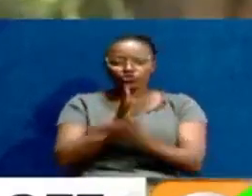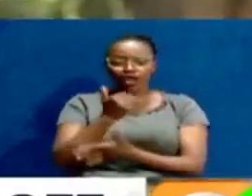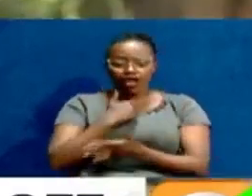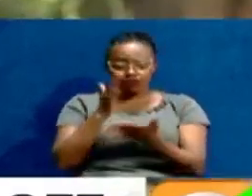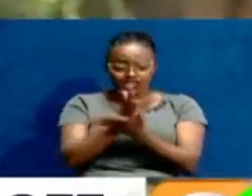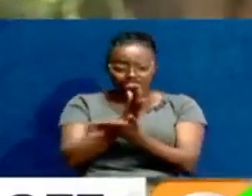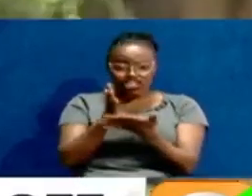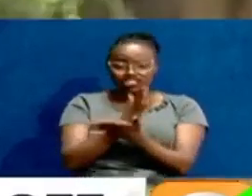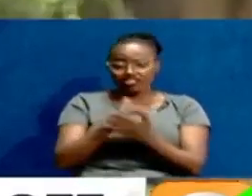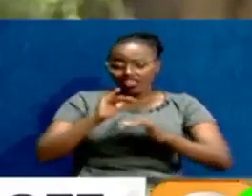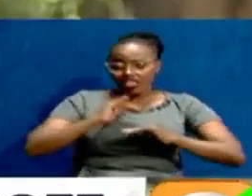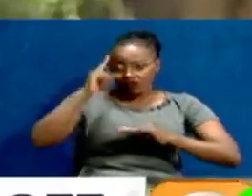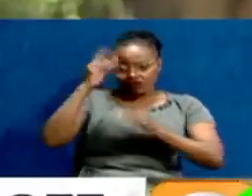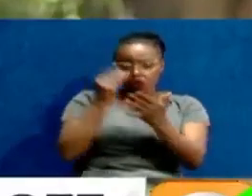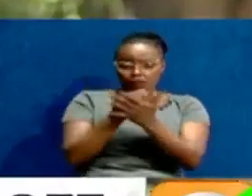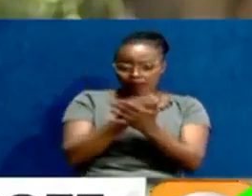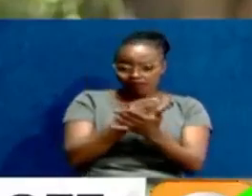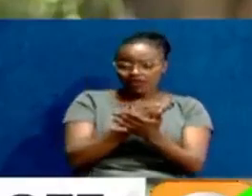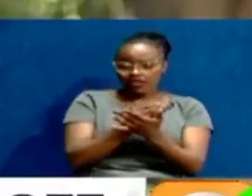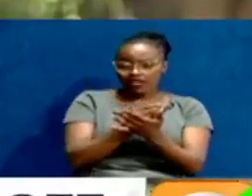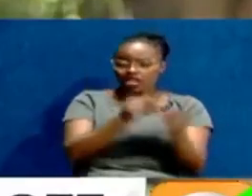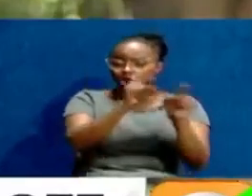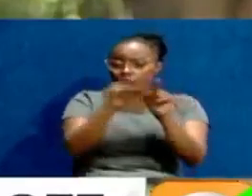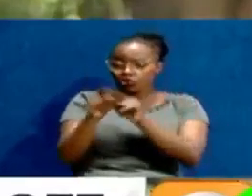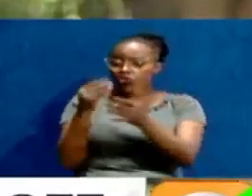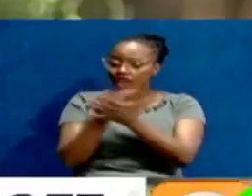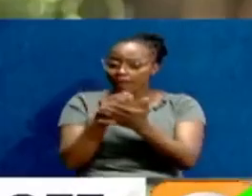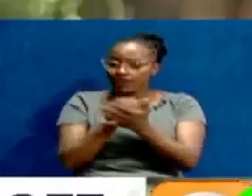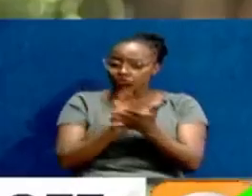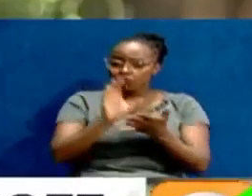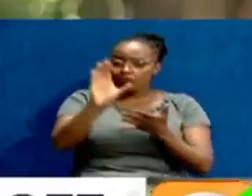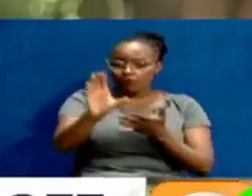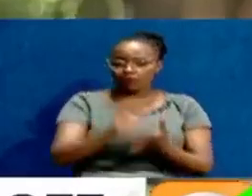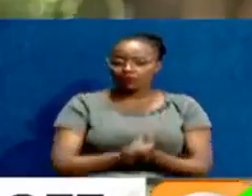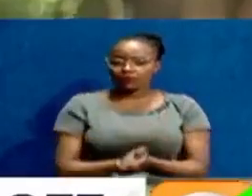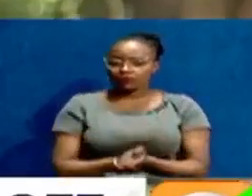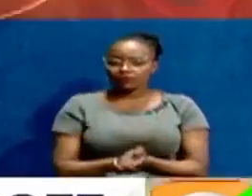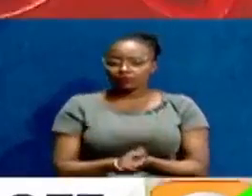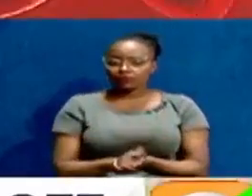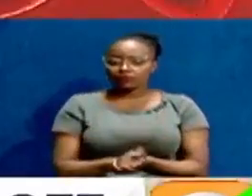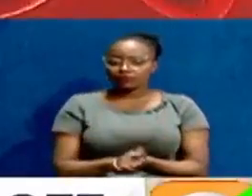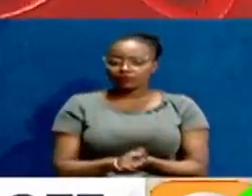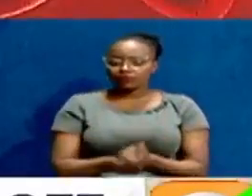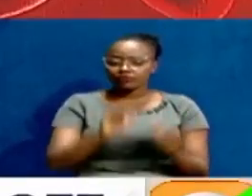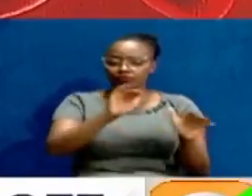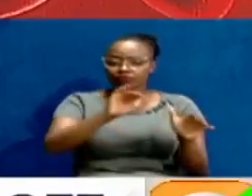kuna ugavi wa pesa za Kenya na pesa ziwe released. And for the